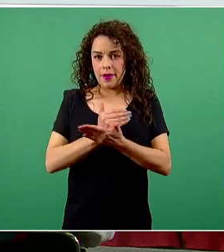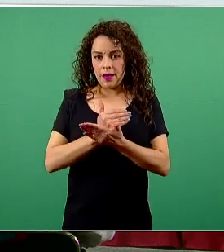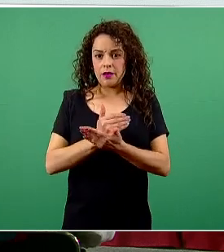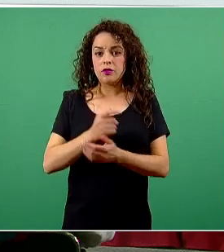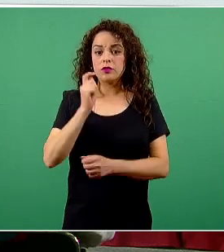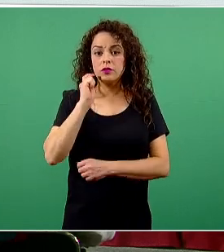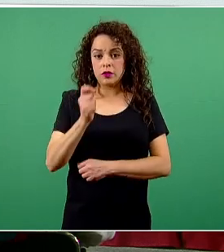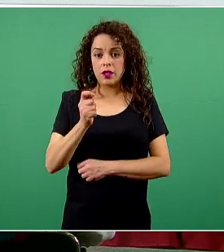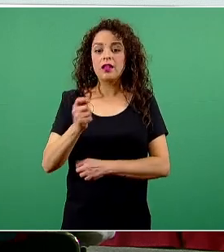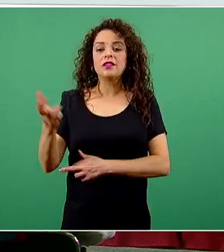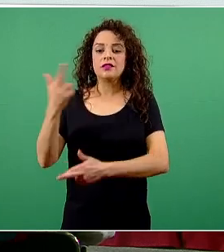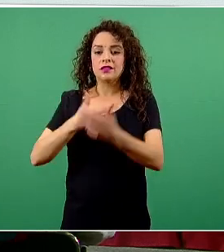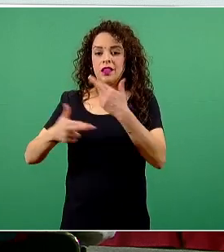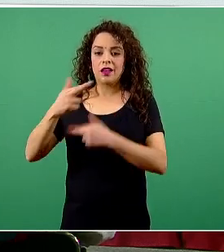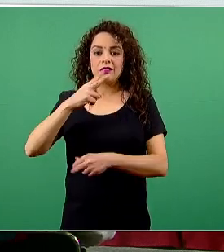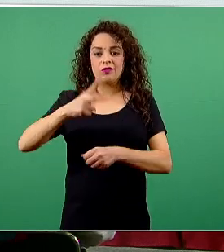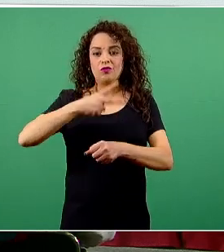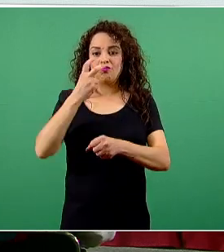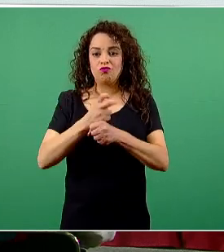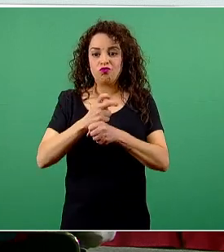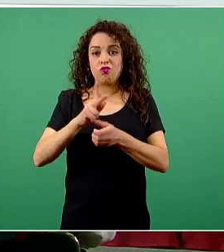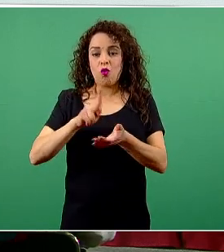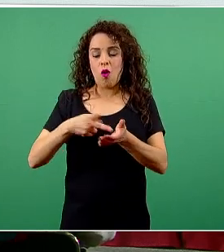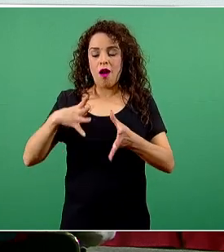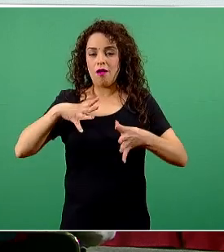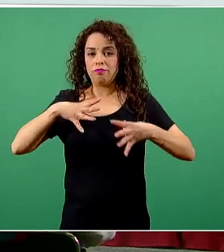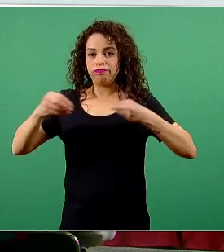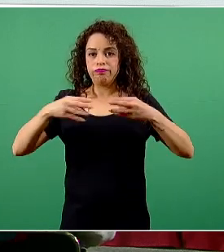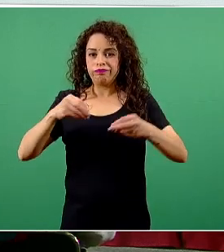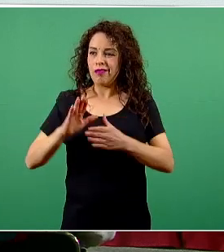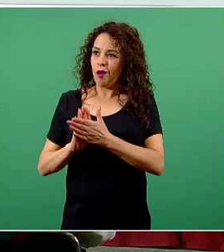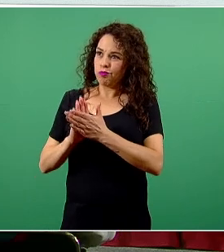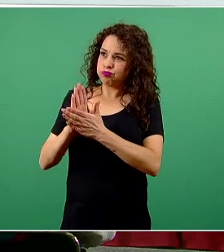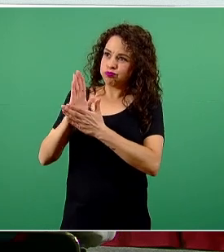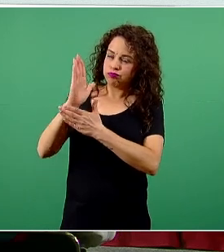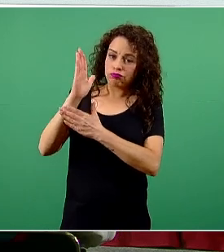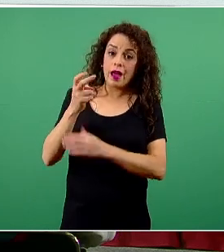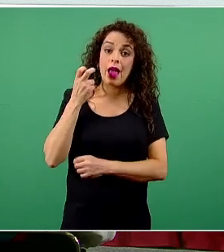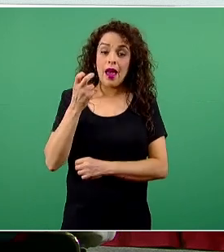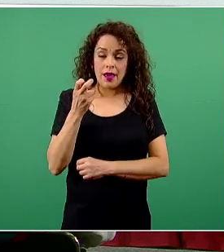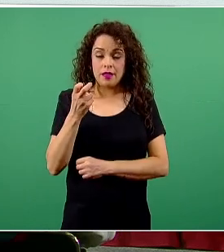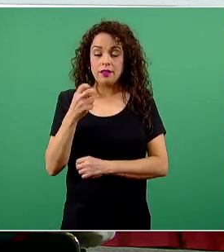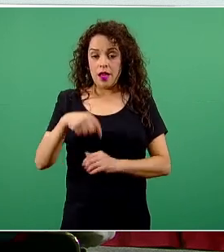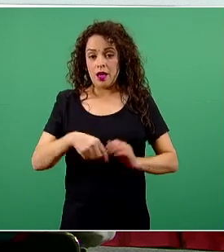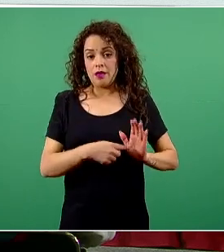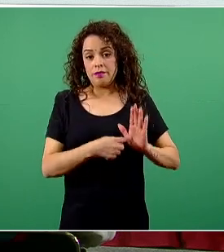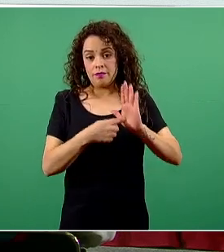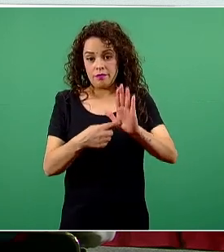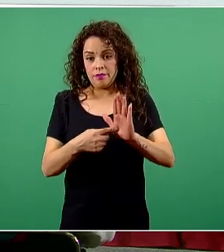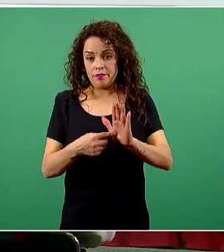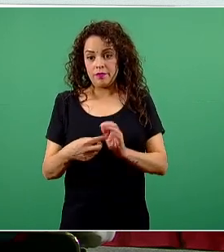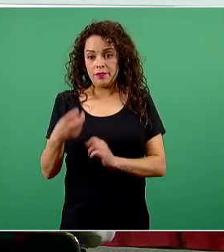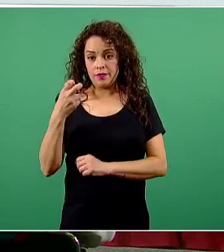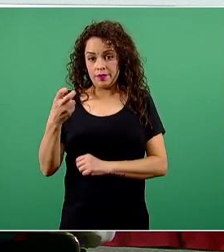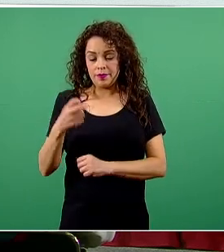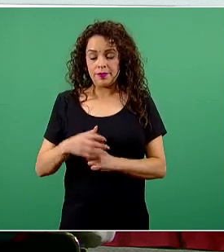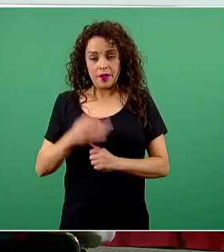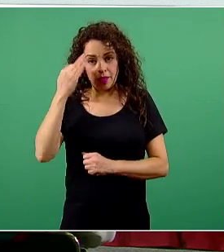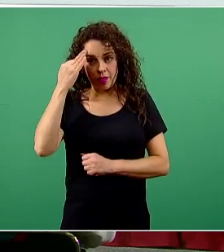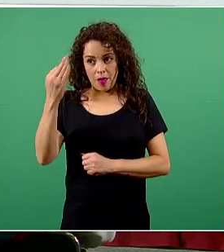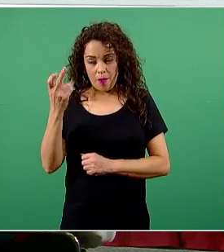ola. Pero es la mitad de los casos presentados en esa segunda ola.